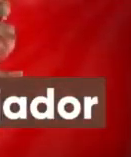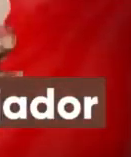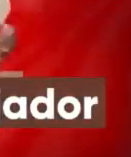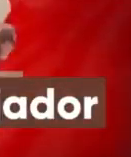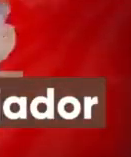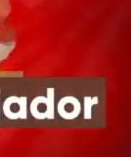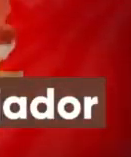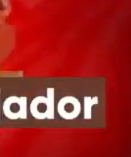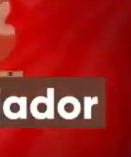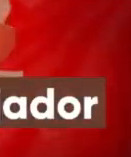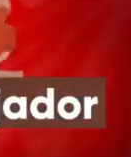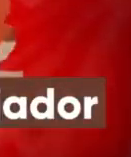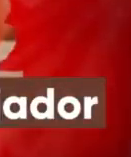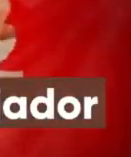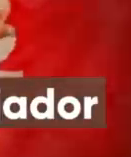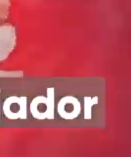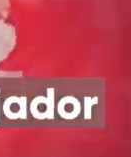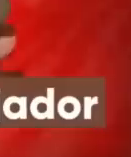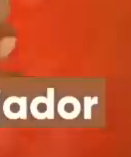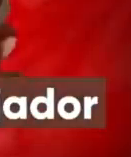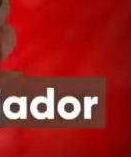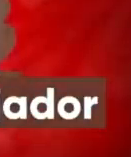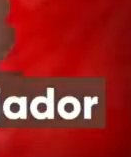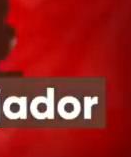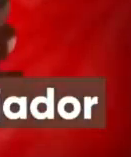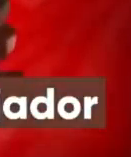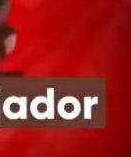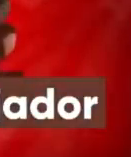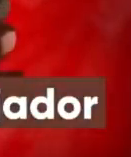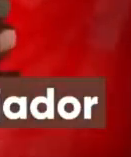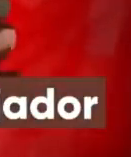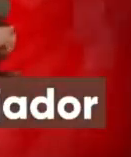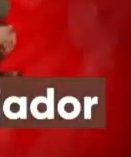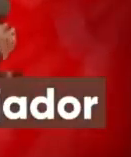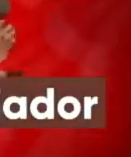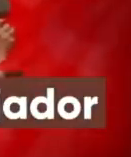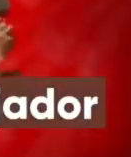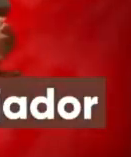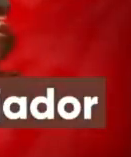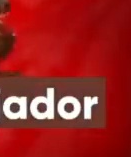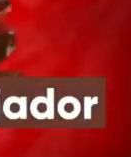historia, generadores de la riqueza nacional.